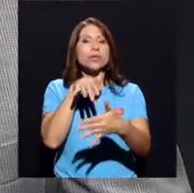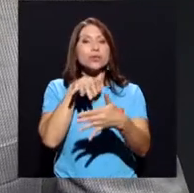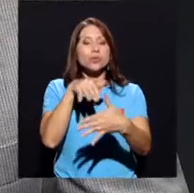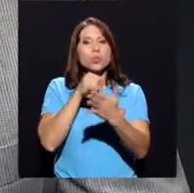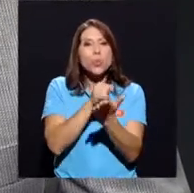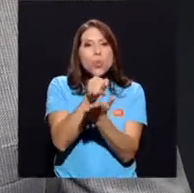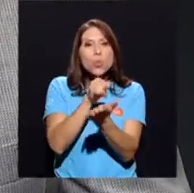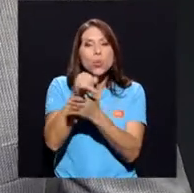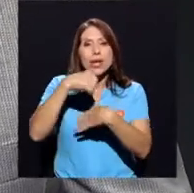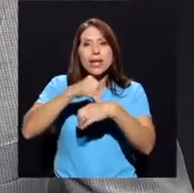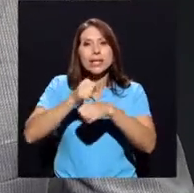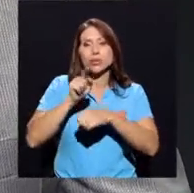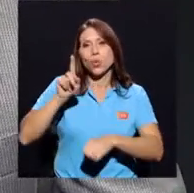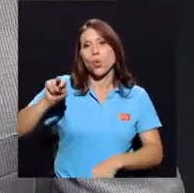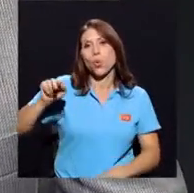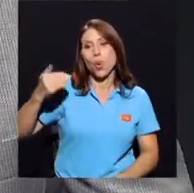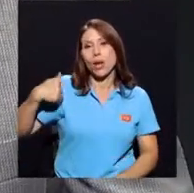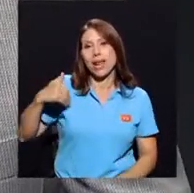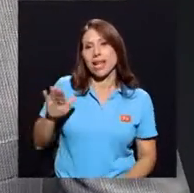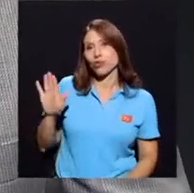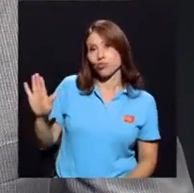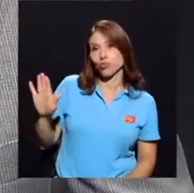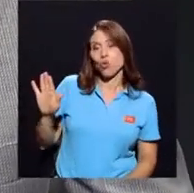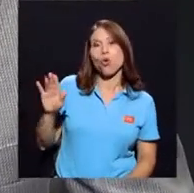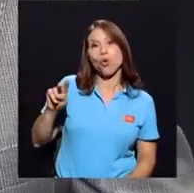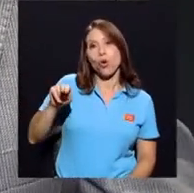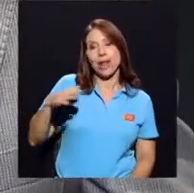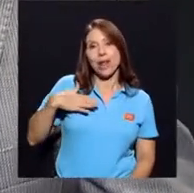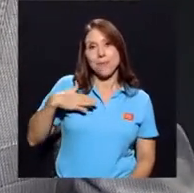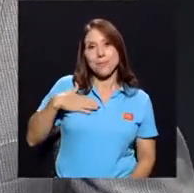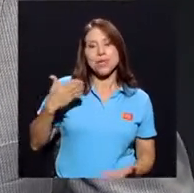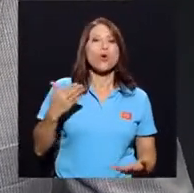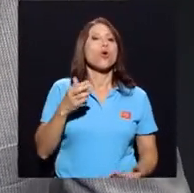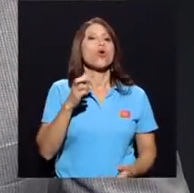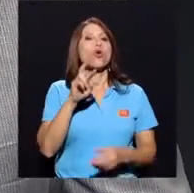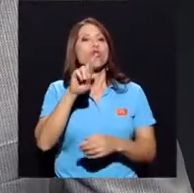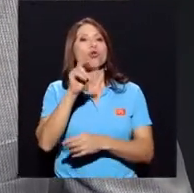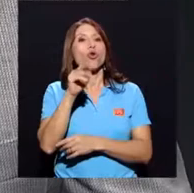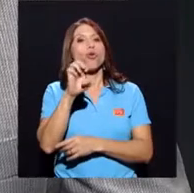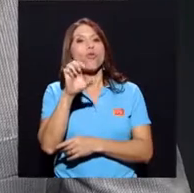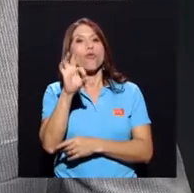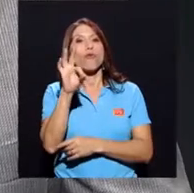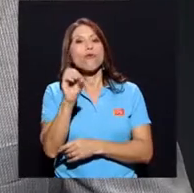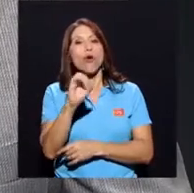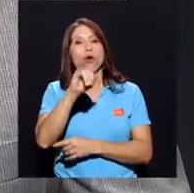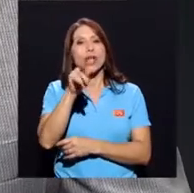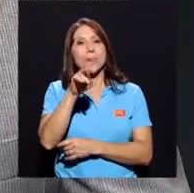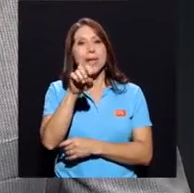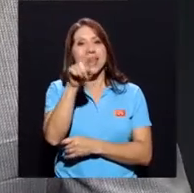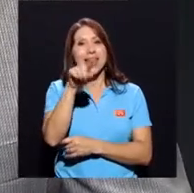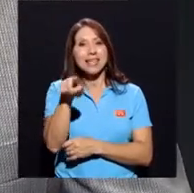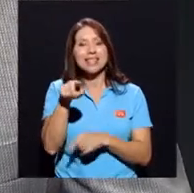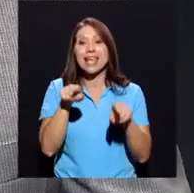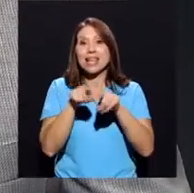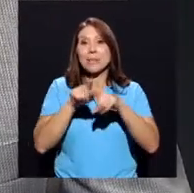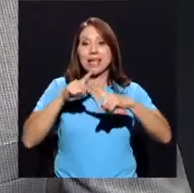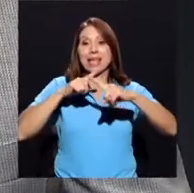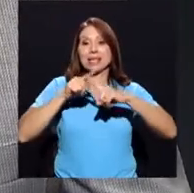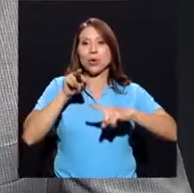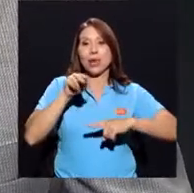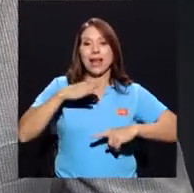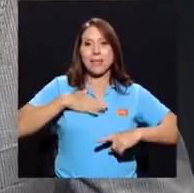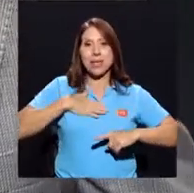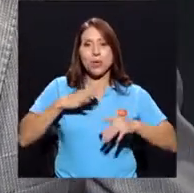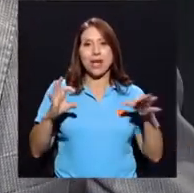un colega suyo llegamos y terminó en el grupo jiménez que es además a decís colega mío asociado de la academia